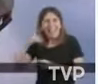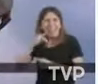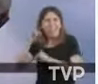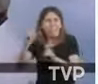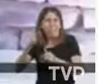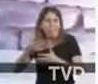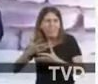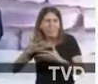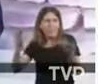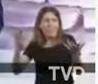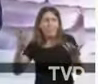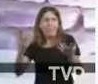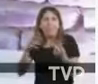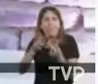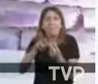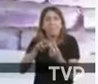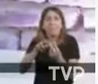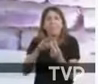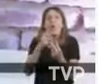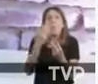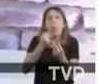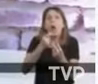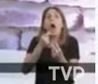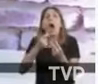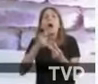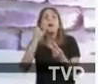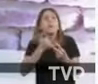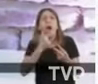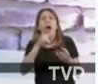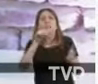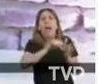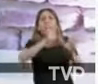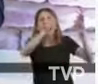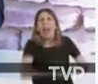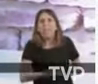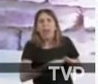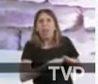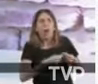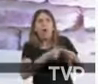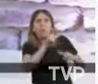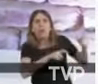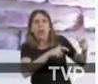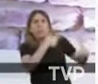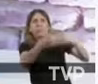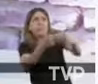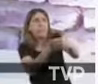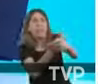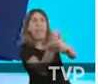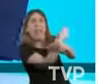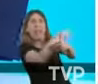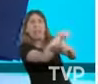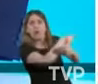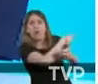varias formas, las dos son muy buenas, una que los muertos no pagan las deudas, y en segundo lugar, déjenos poder crecer para poder